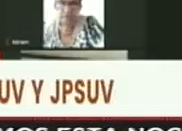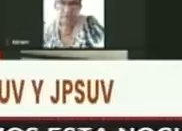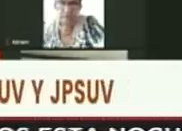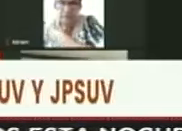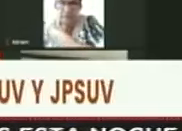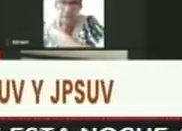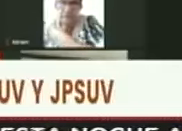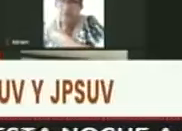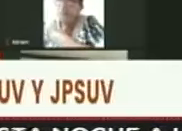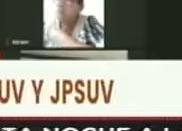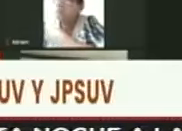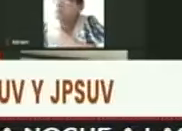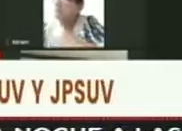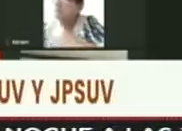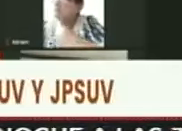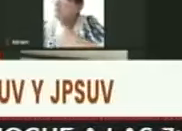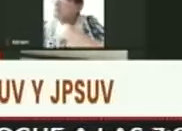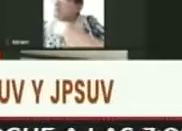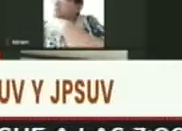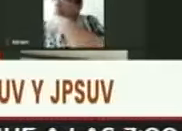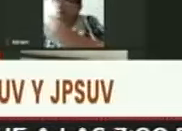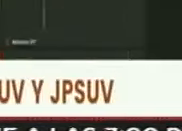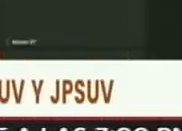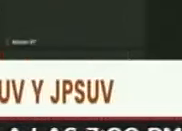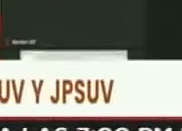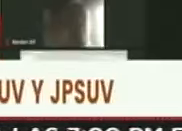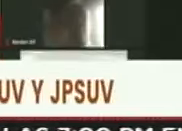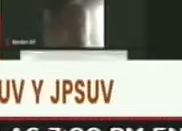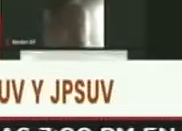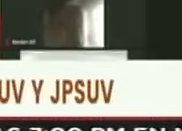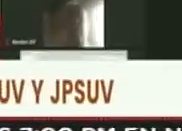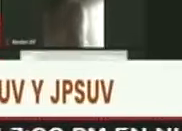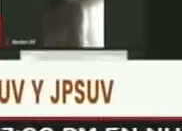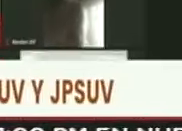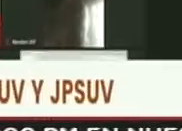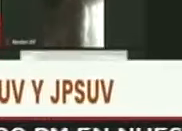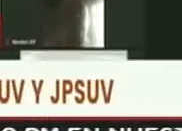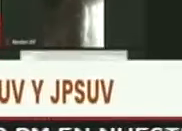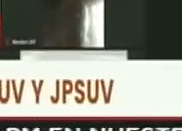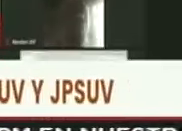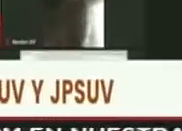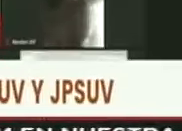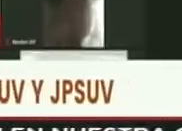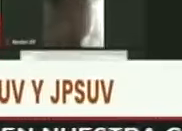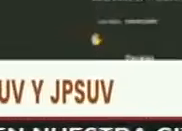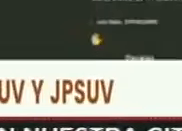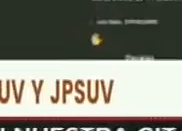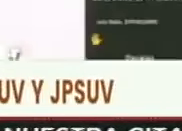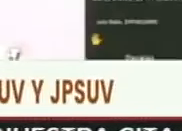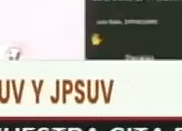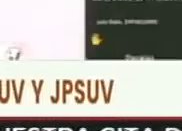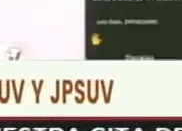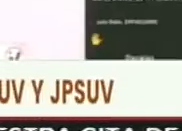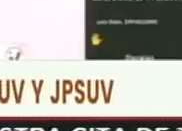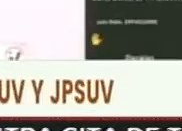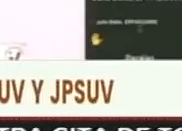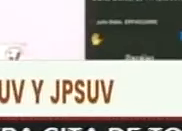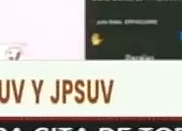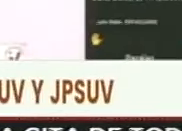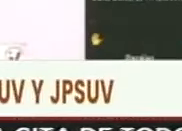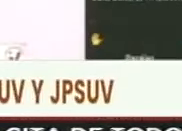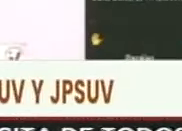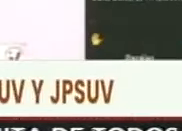jps a los movimientos sociales que se han venido conectando a lo largo y ancho de